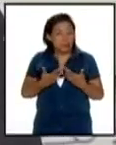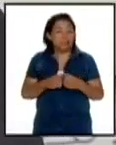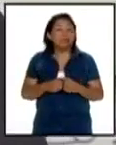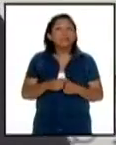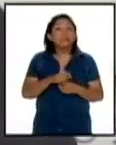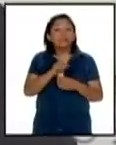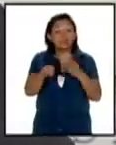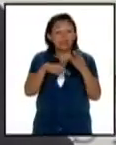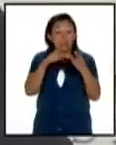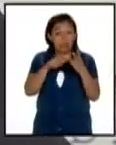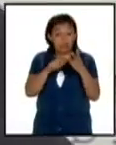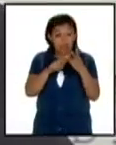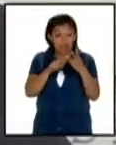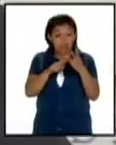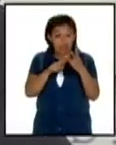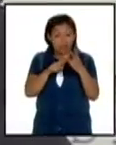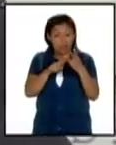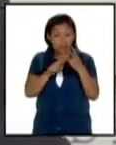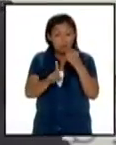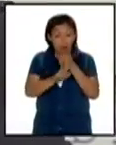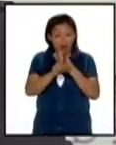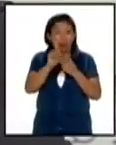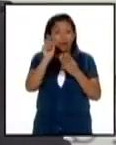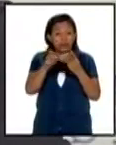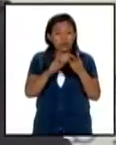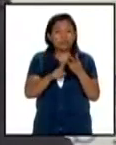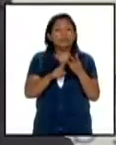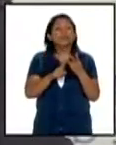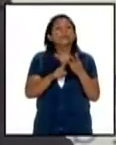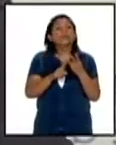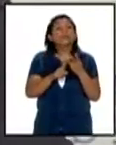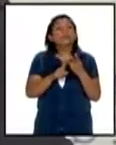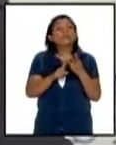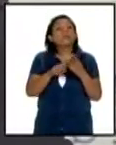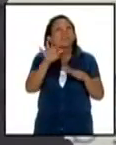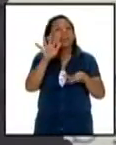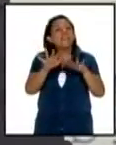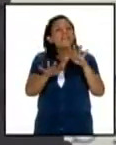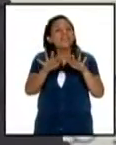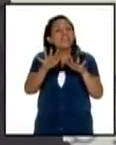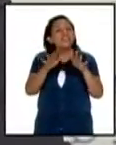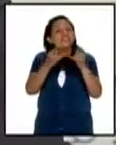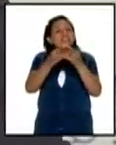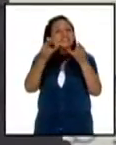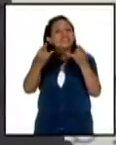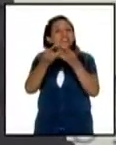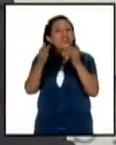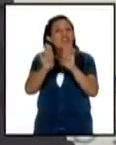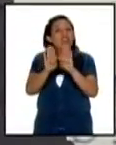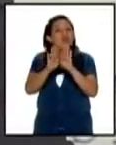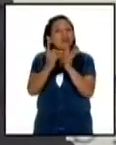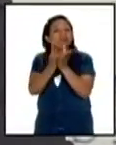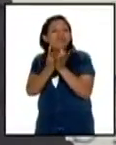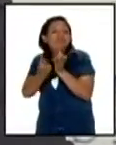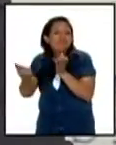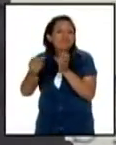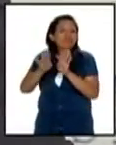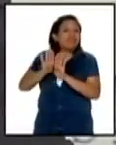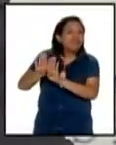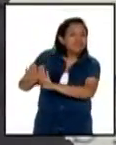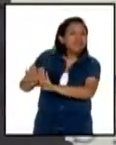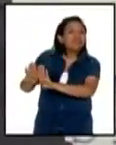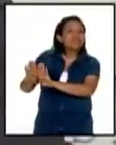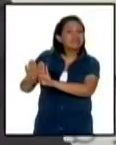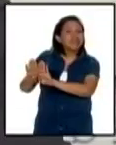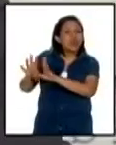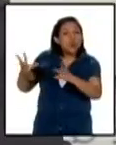la tercera, el tercer componente es precisamente algunos casos de exclusión vinculados con